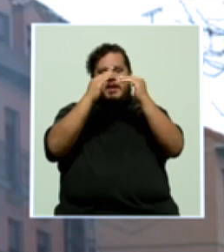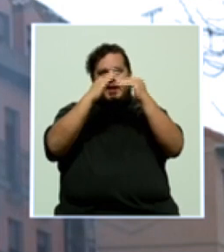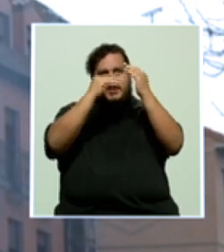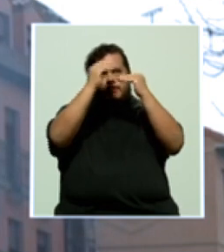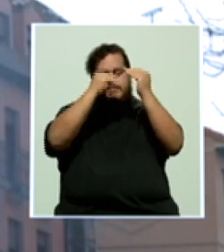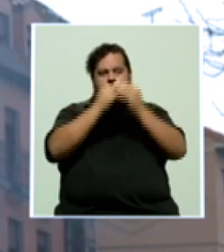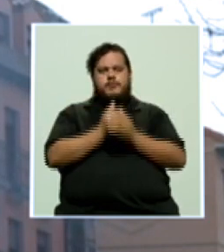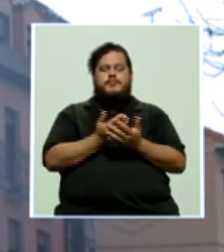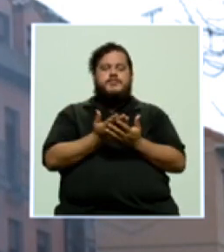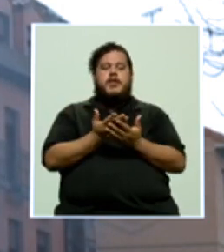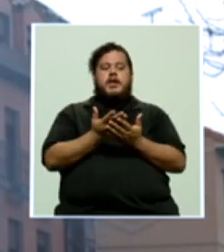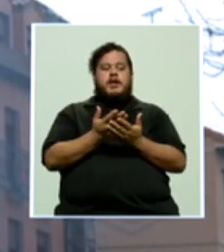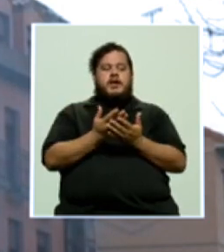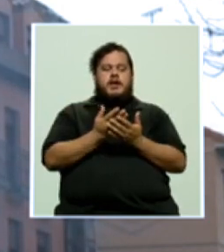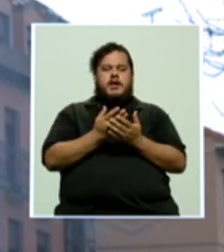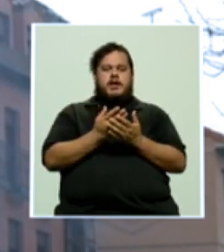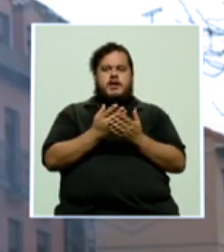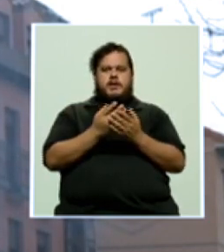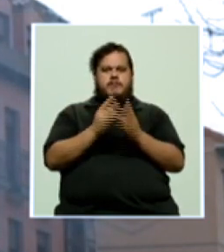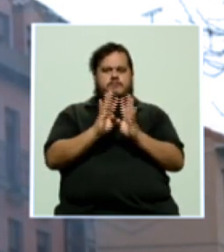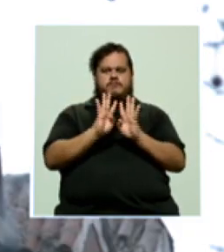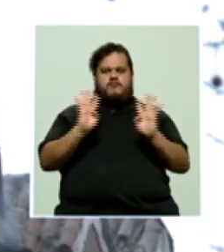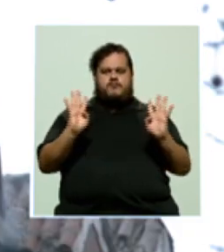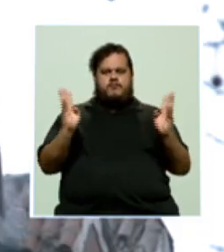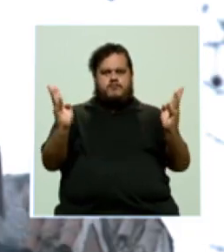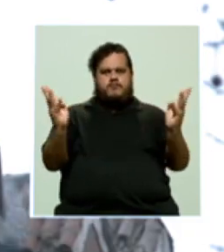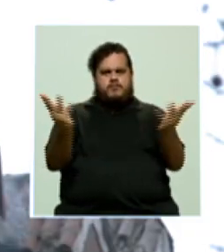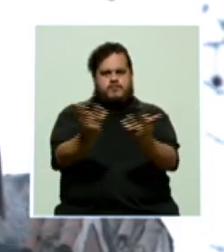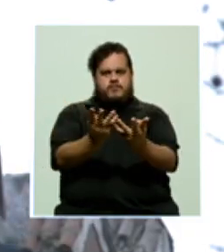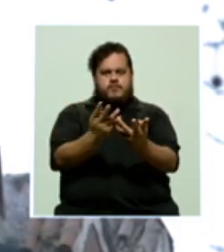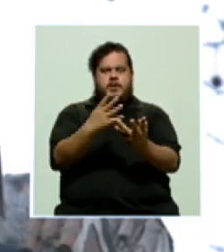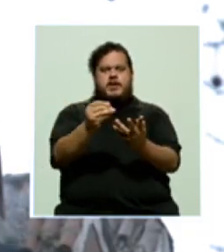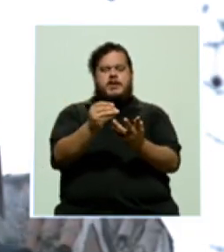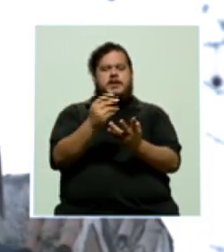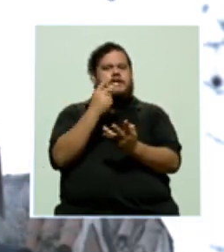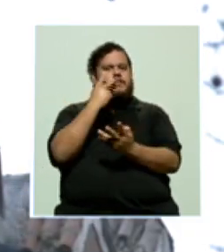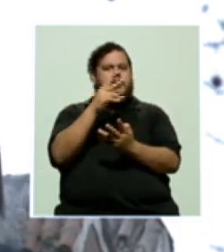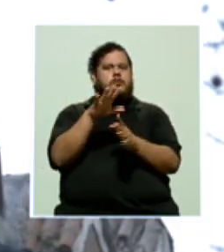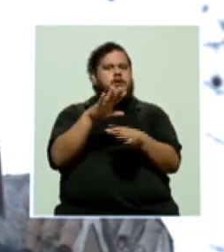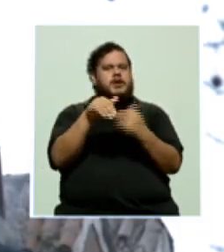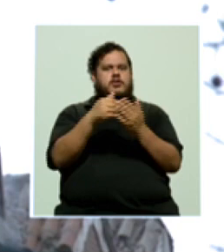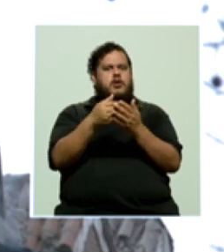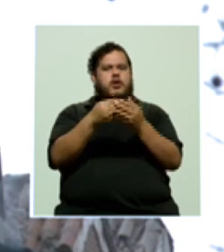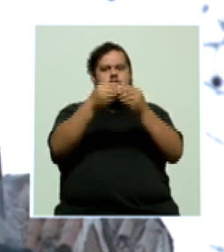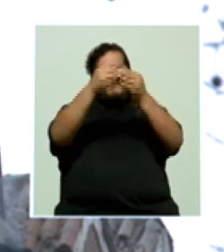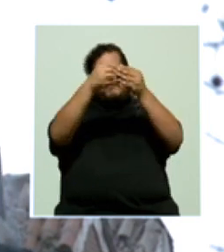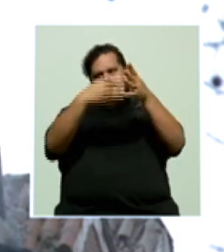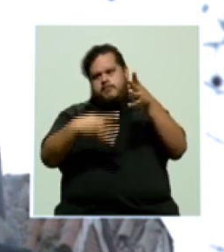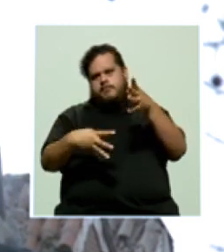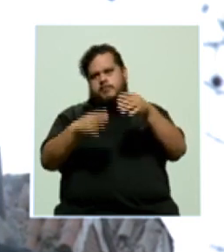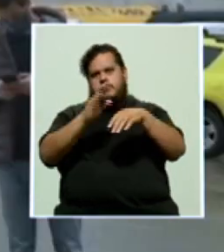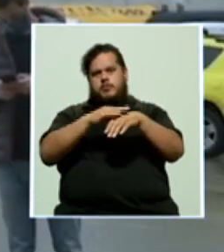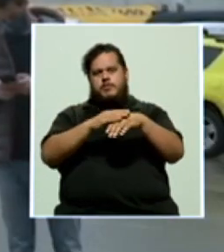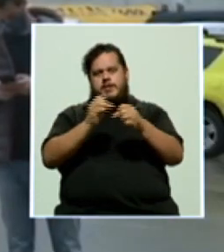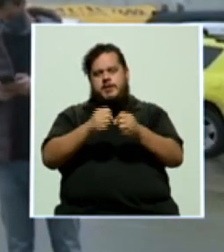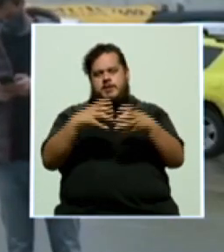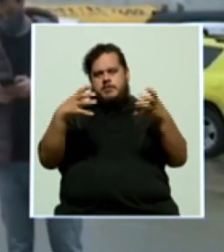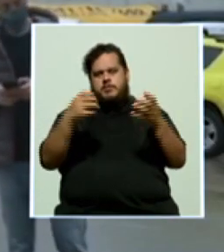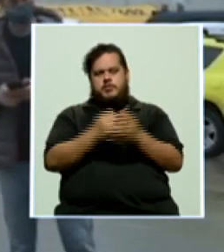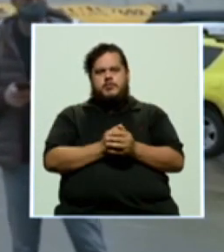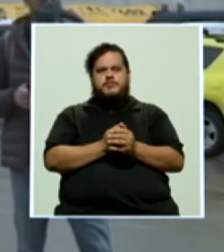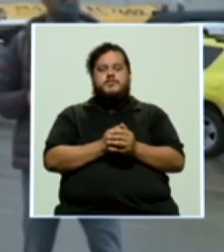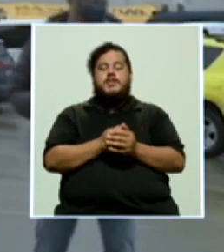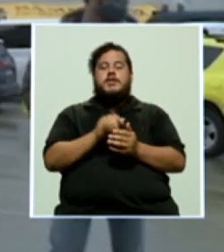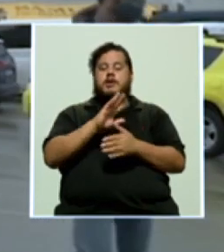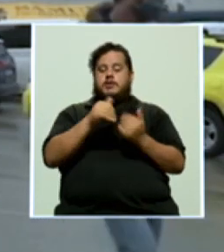Las autoridades acordonaron la zona, llena de los restos del edificio que salieron despedidos por la explosión. La detonación